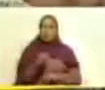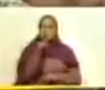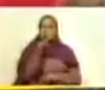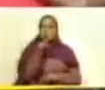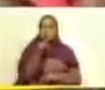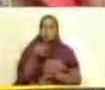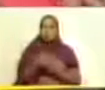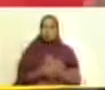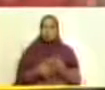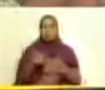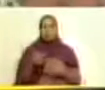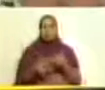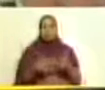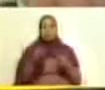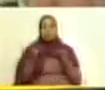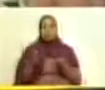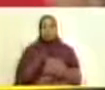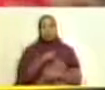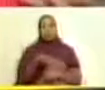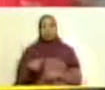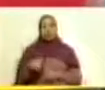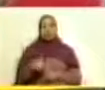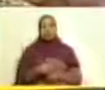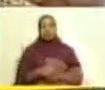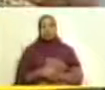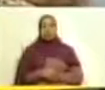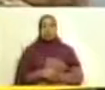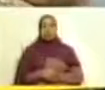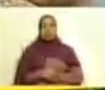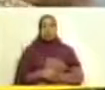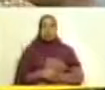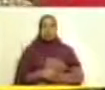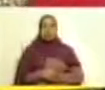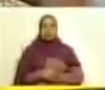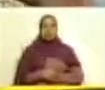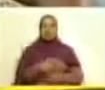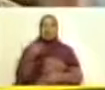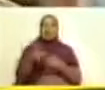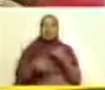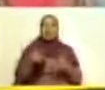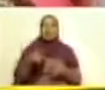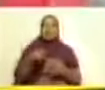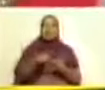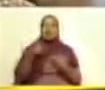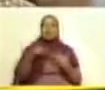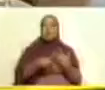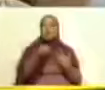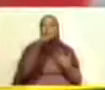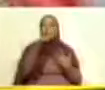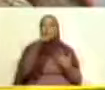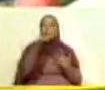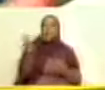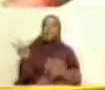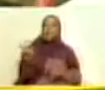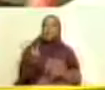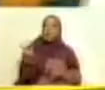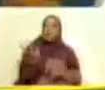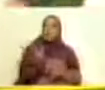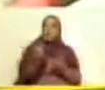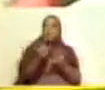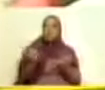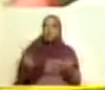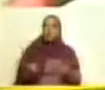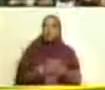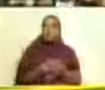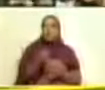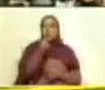El ecosocialismo es nuestro. El ecosocialismo es una propuesta de Venezuela para el